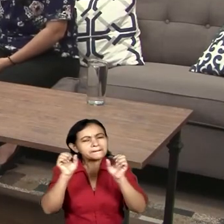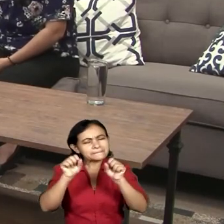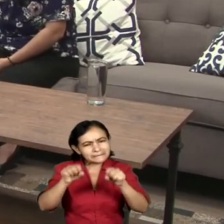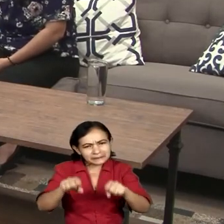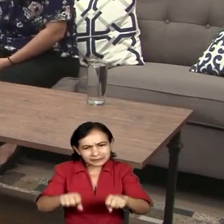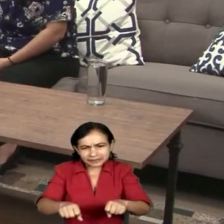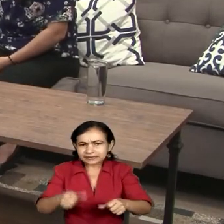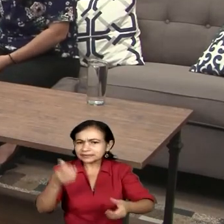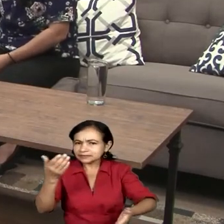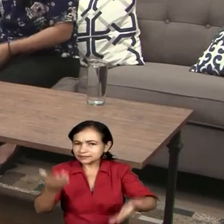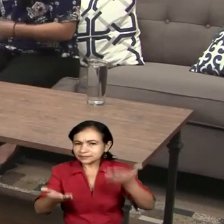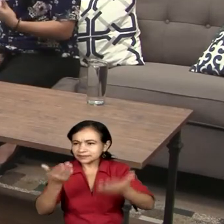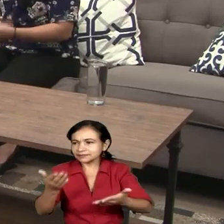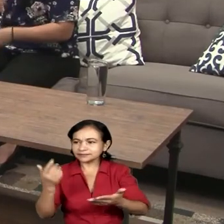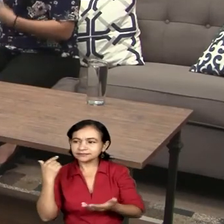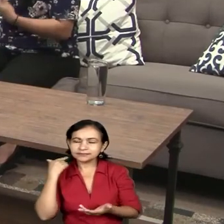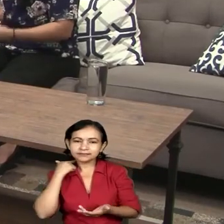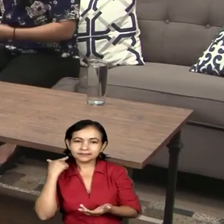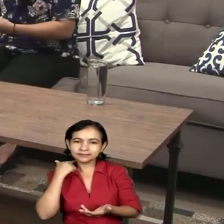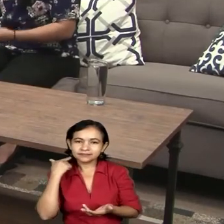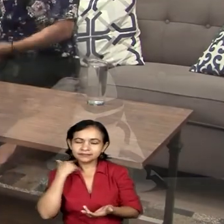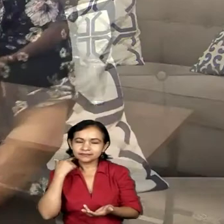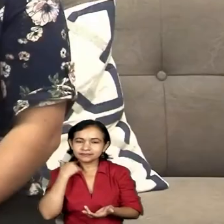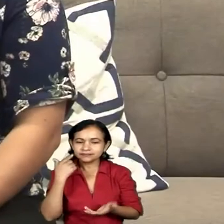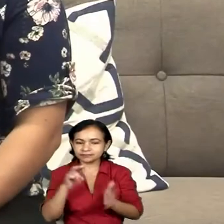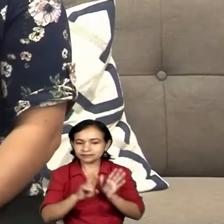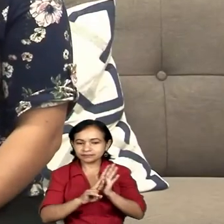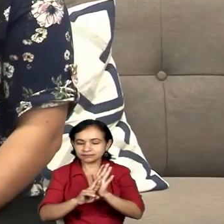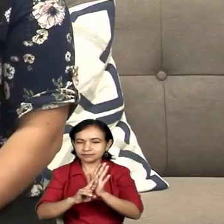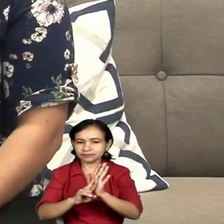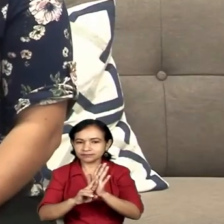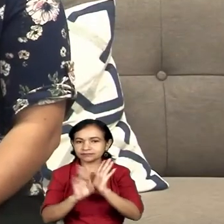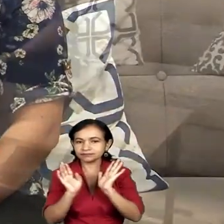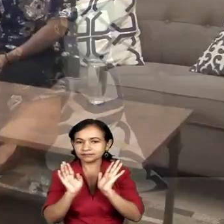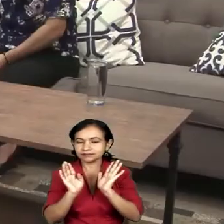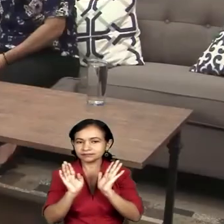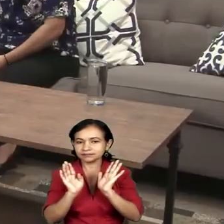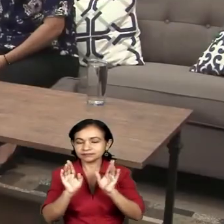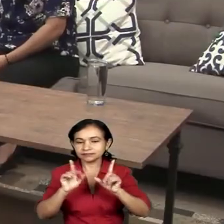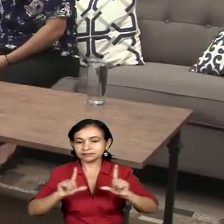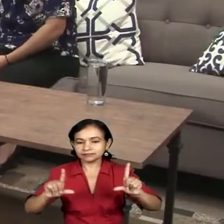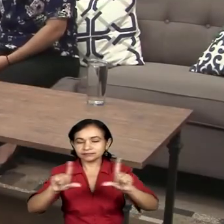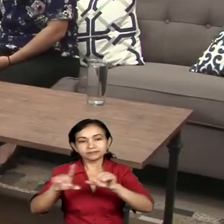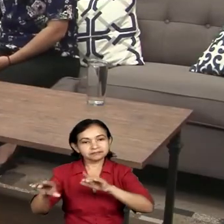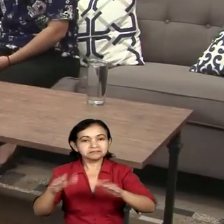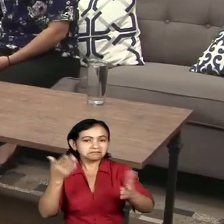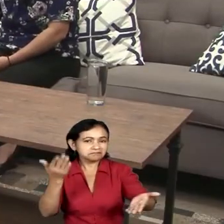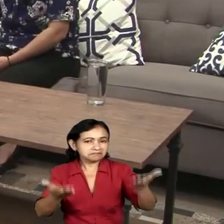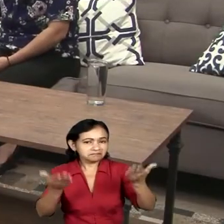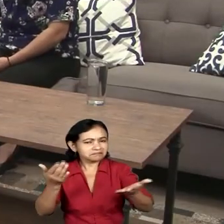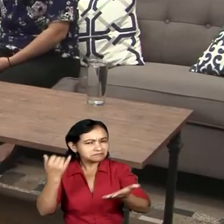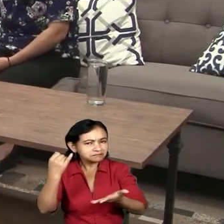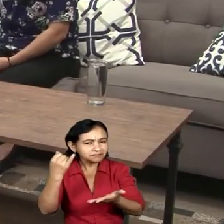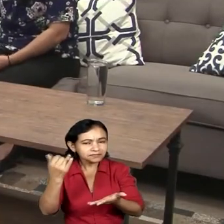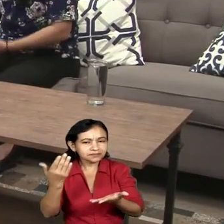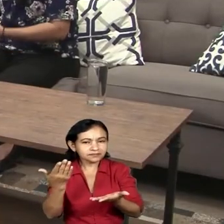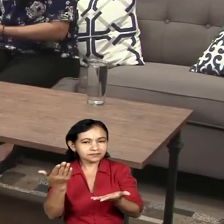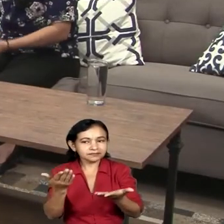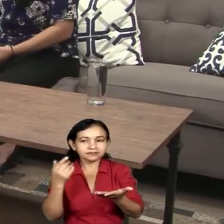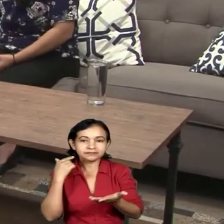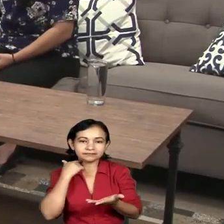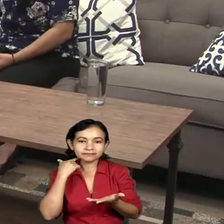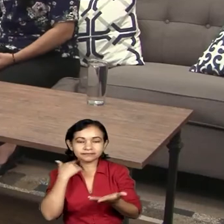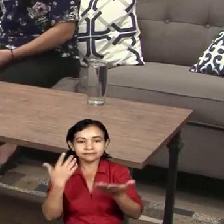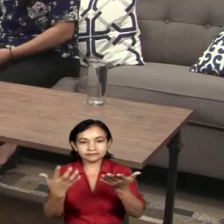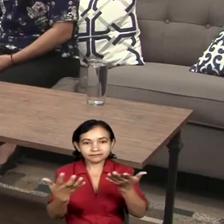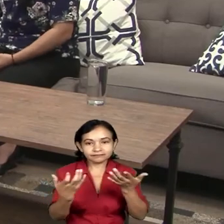¿verdad? Siempre nosotros estamos viendo cuáles son los resultados de cada una de las actividades. Sí, ellos pues siempre quieren